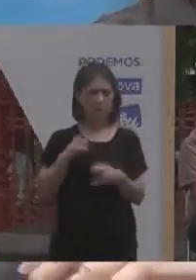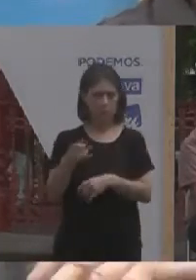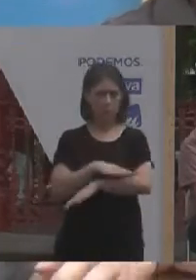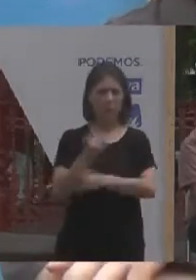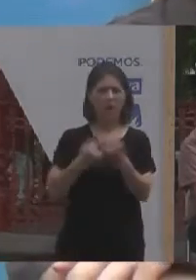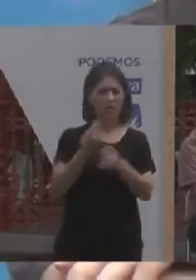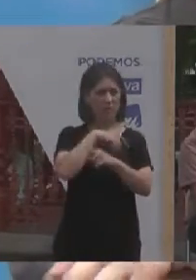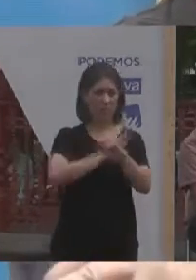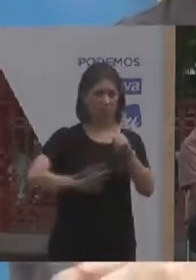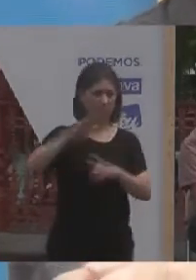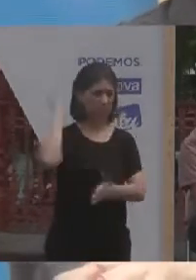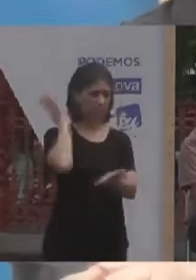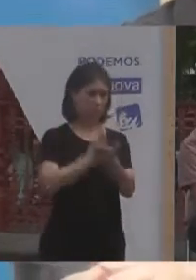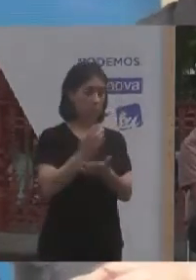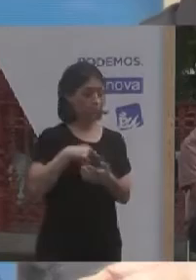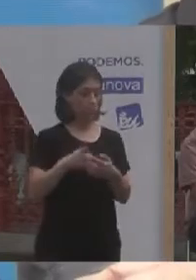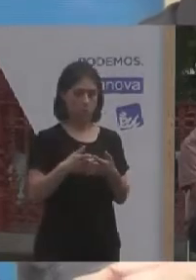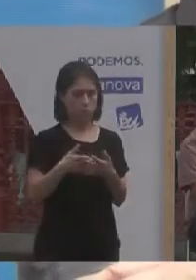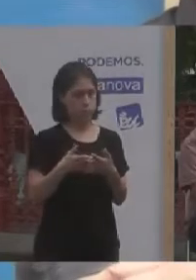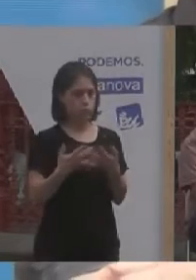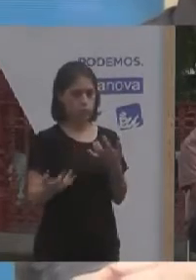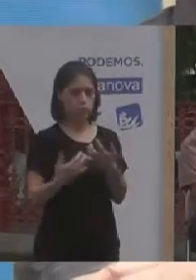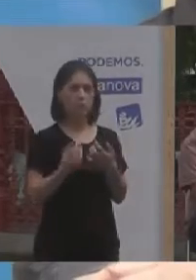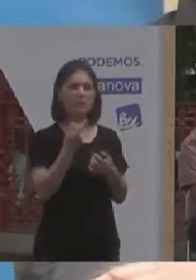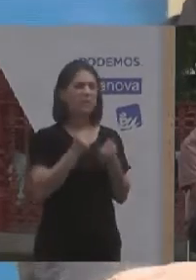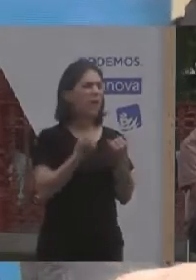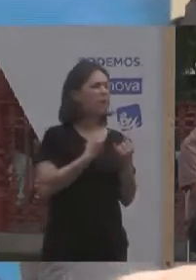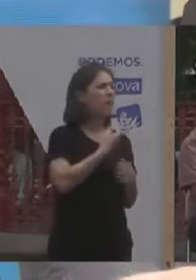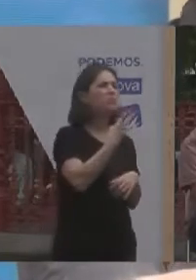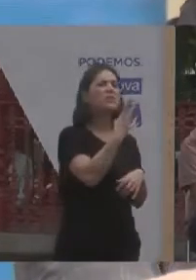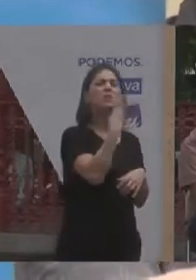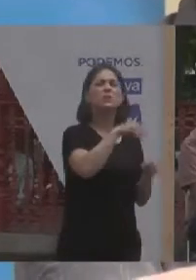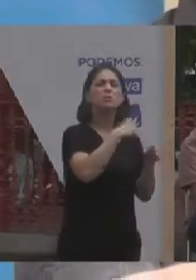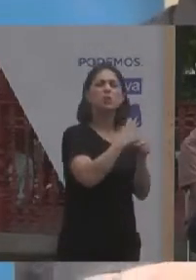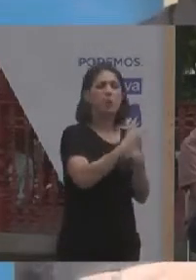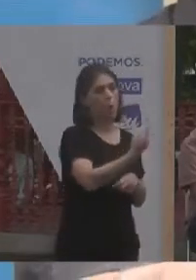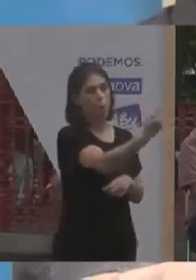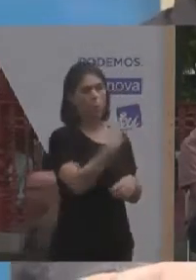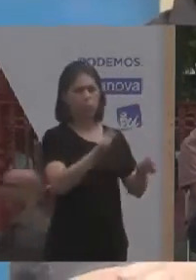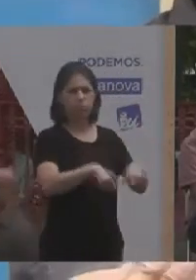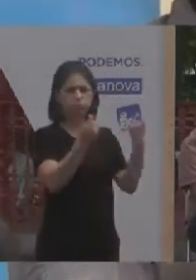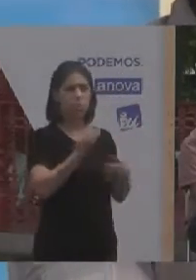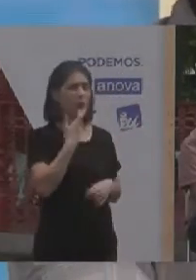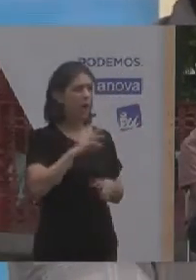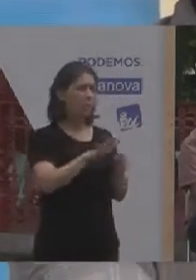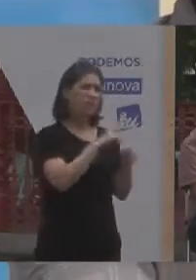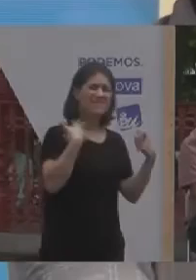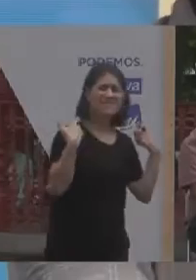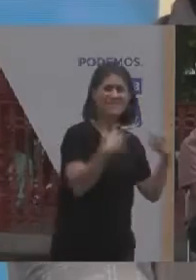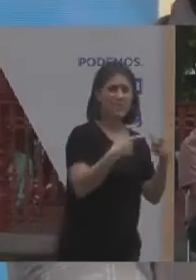a mitad e xa foi unha dura sangría. Destruiu 1 de cada 3 empregos do sector agrogandeiro e